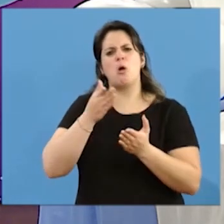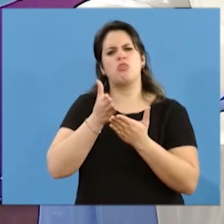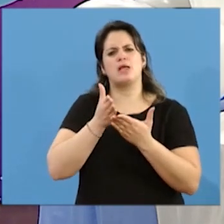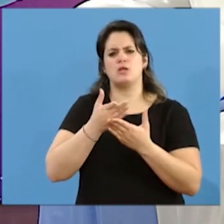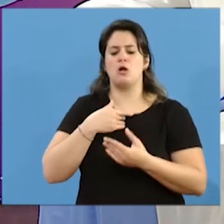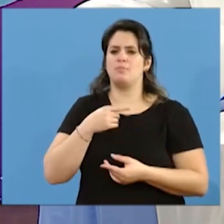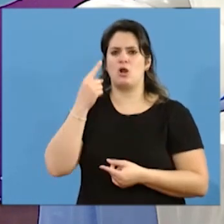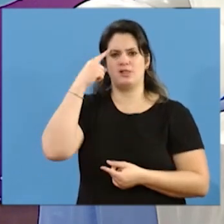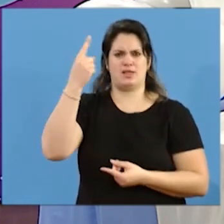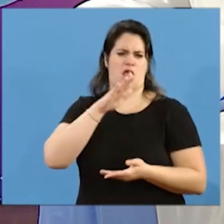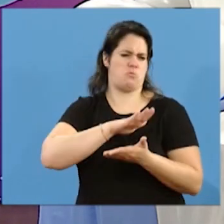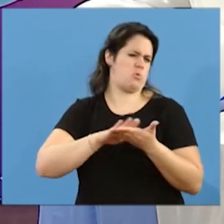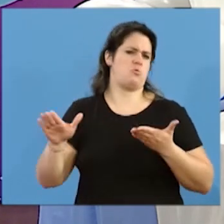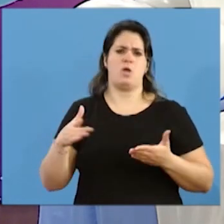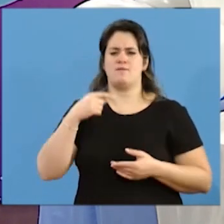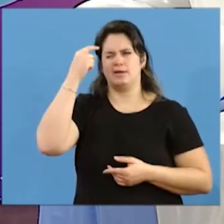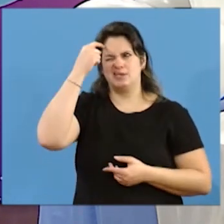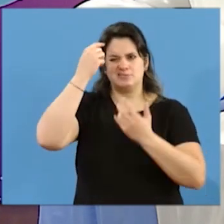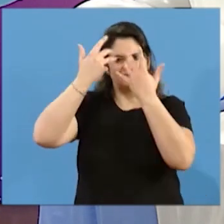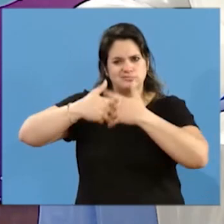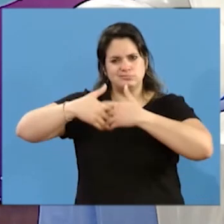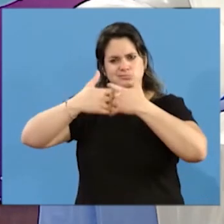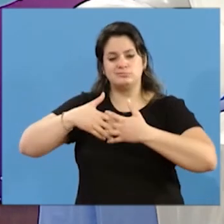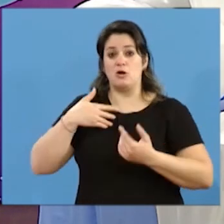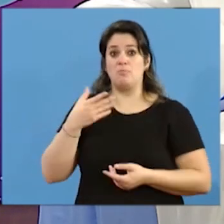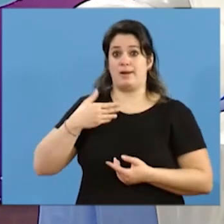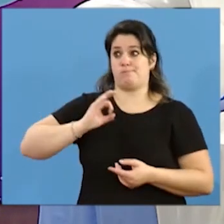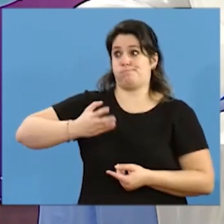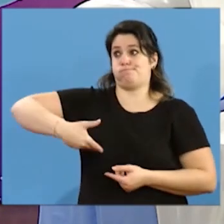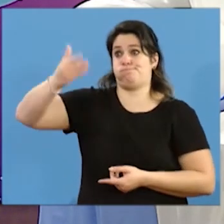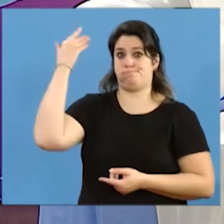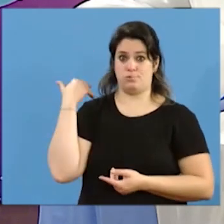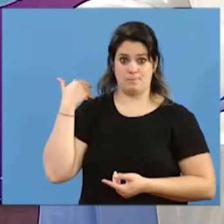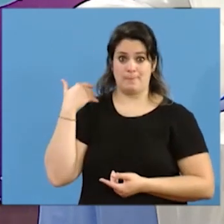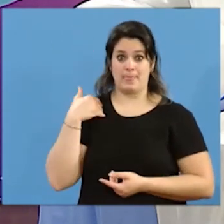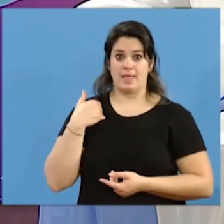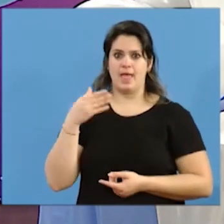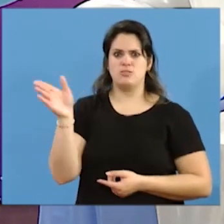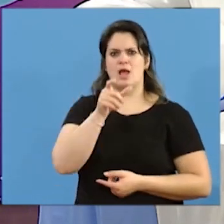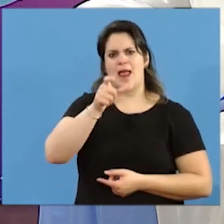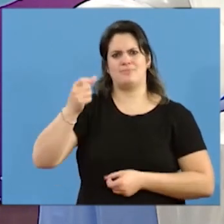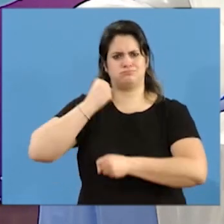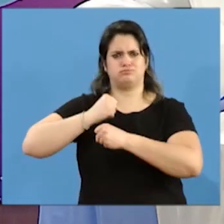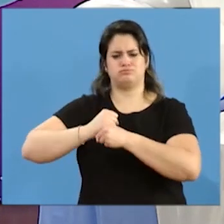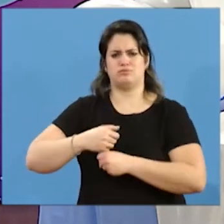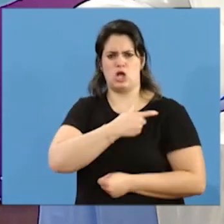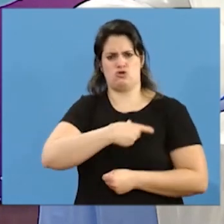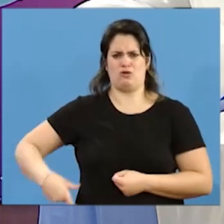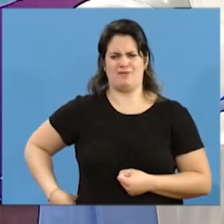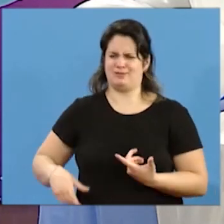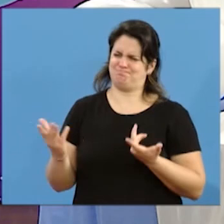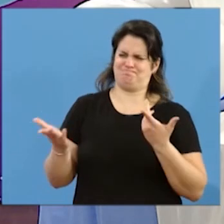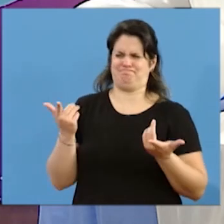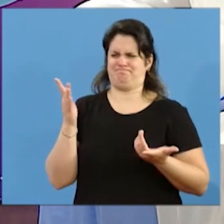muy modernas en su cabeza para la época y los funcionarios eran un poco